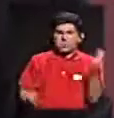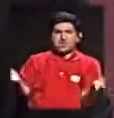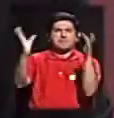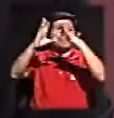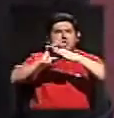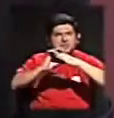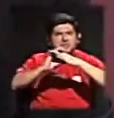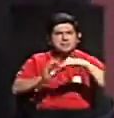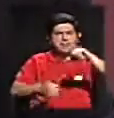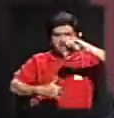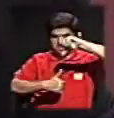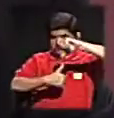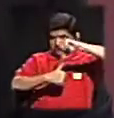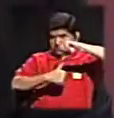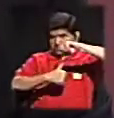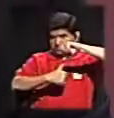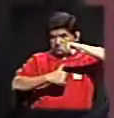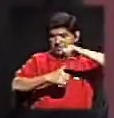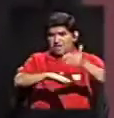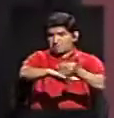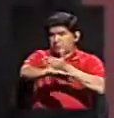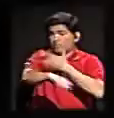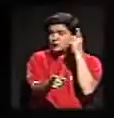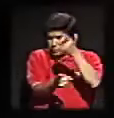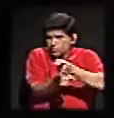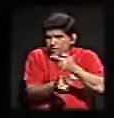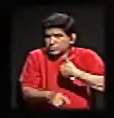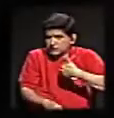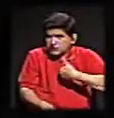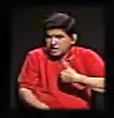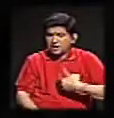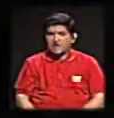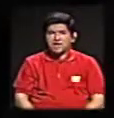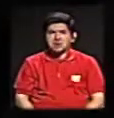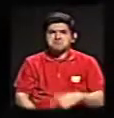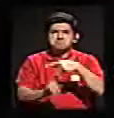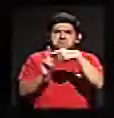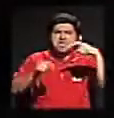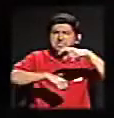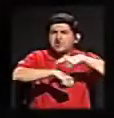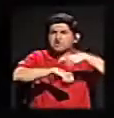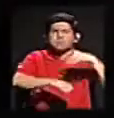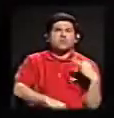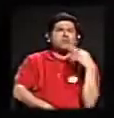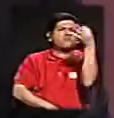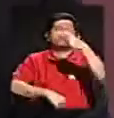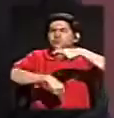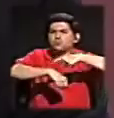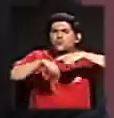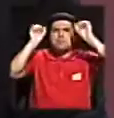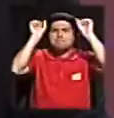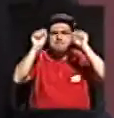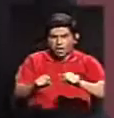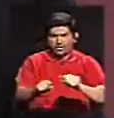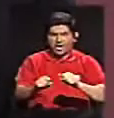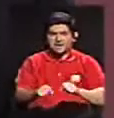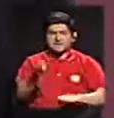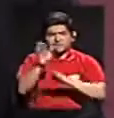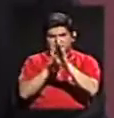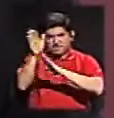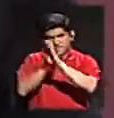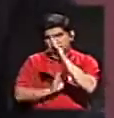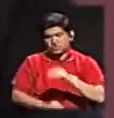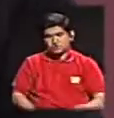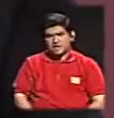conjunto, Centroamérica está dando los pasos correctos para que en el mediano, largo plazo podamos